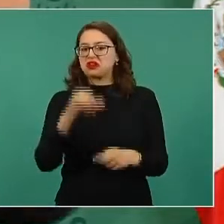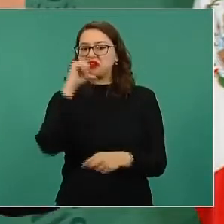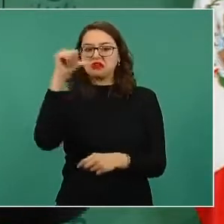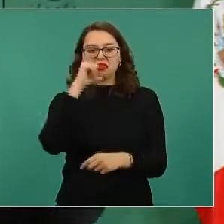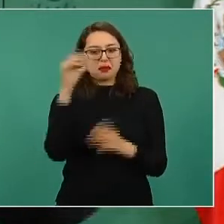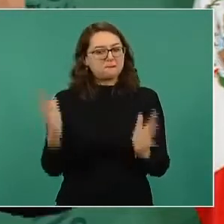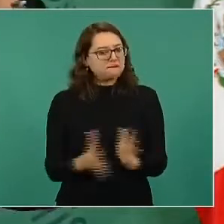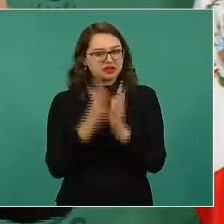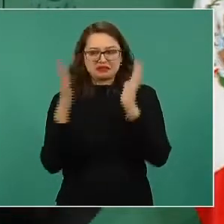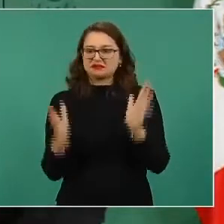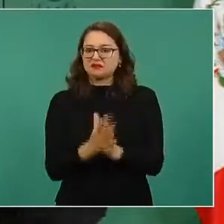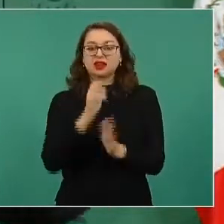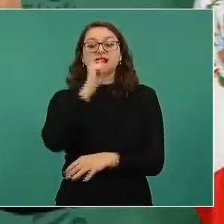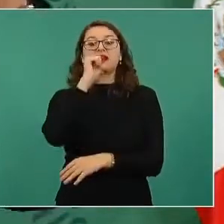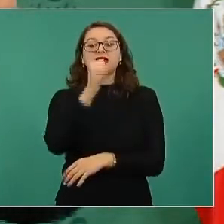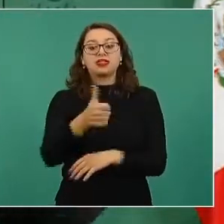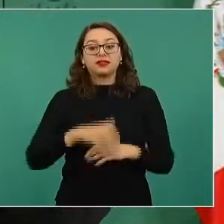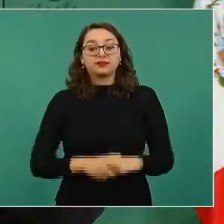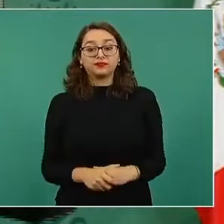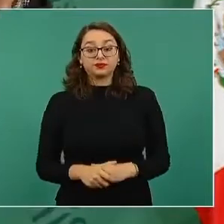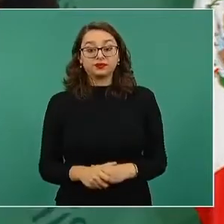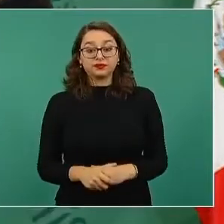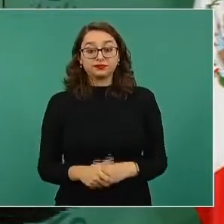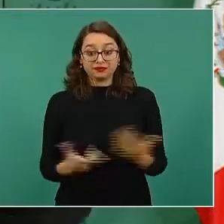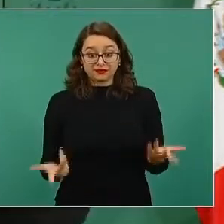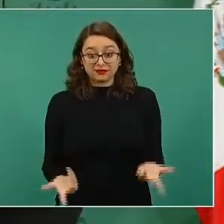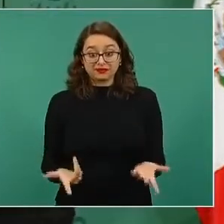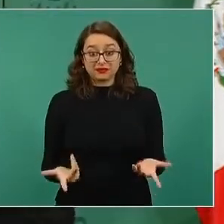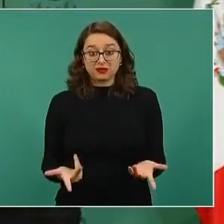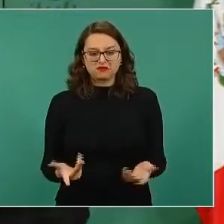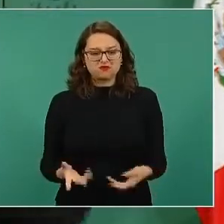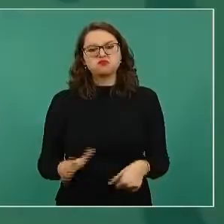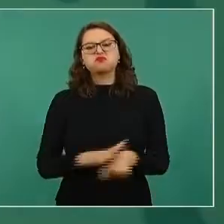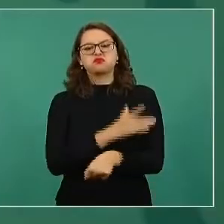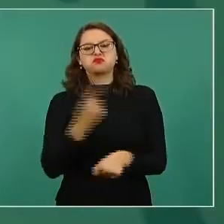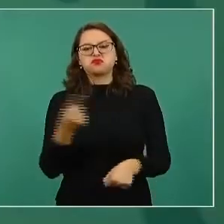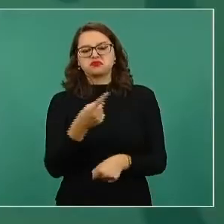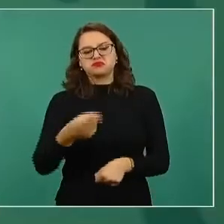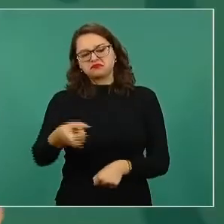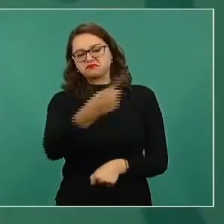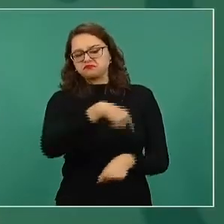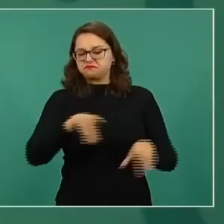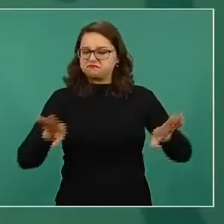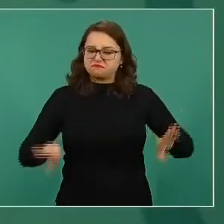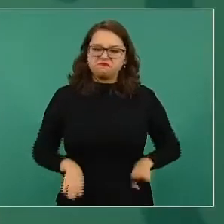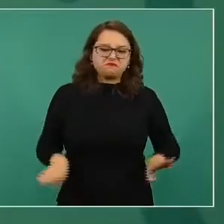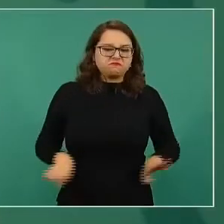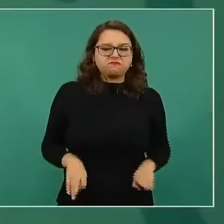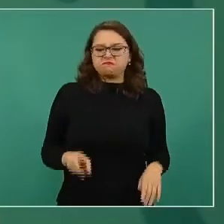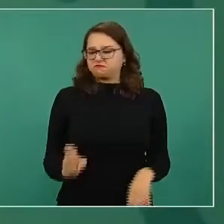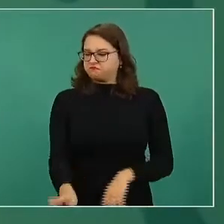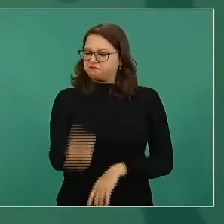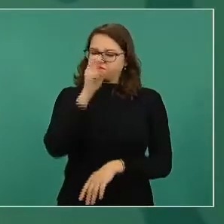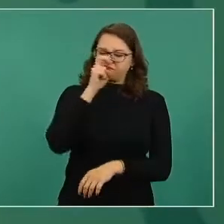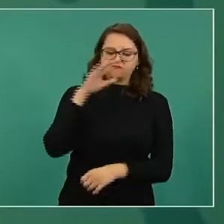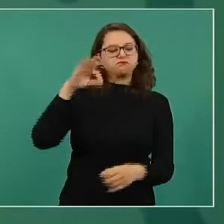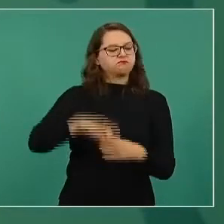Y supuestamente eran posturas muy radicales, muy revolucionarias,